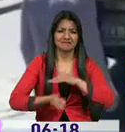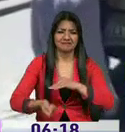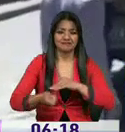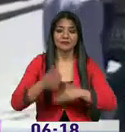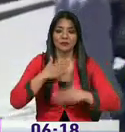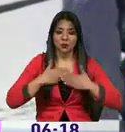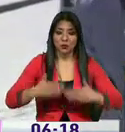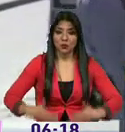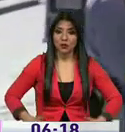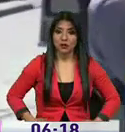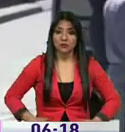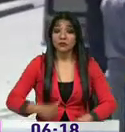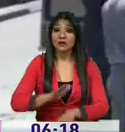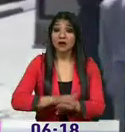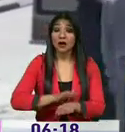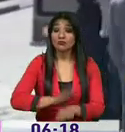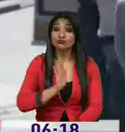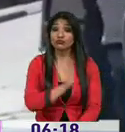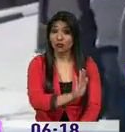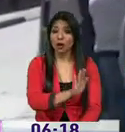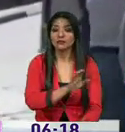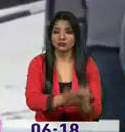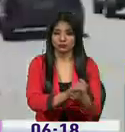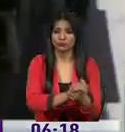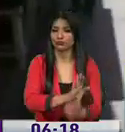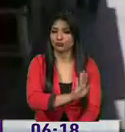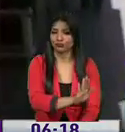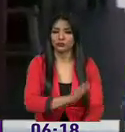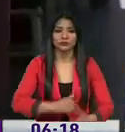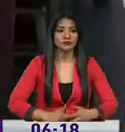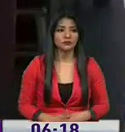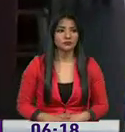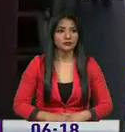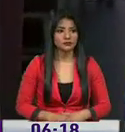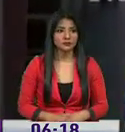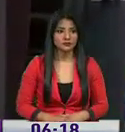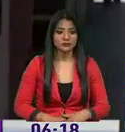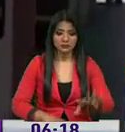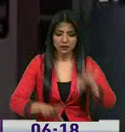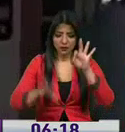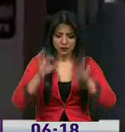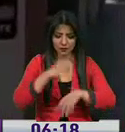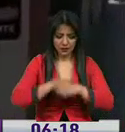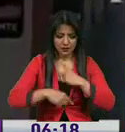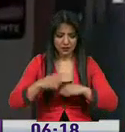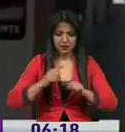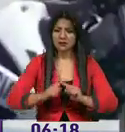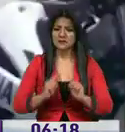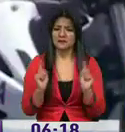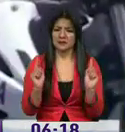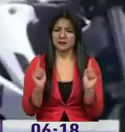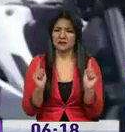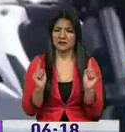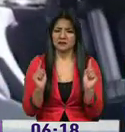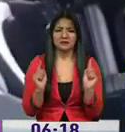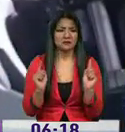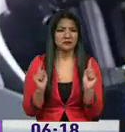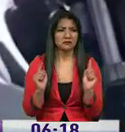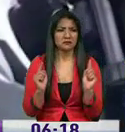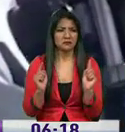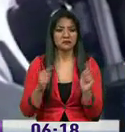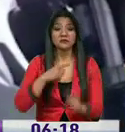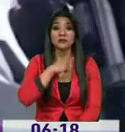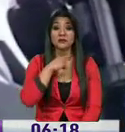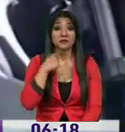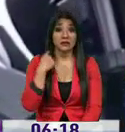cuerpo, presuntamente propinadas por su conviviente. Se encontraban varias heridas cortopunzantes dentro de lo que es a nivel de